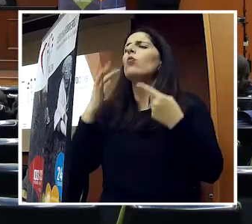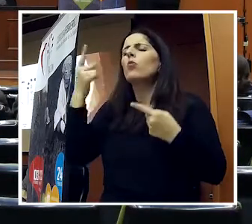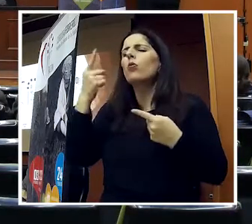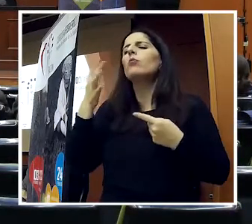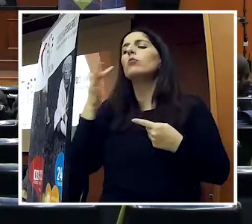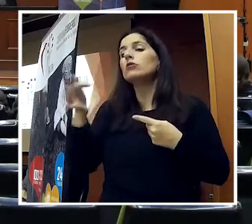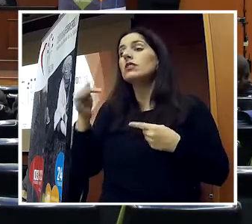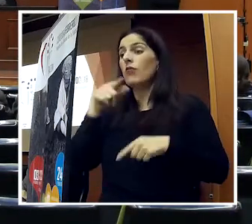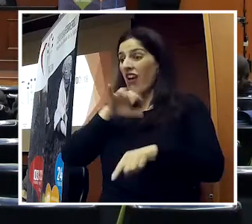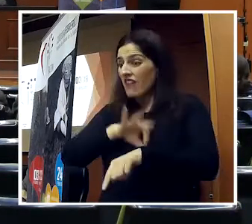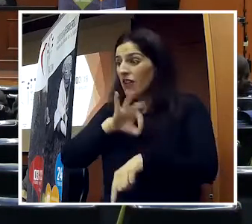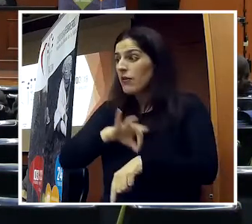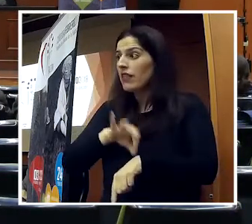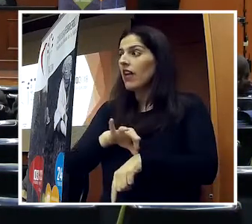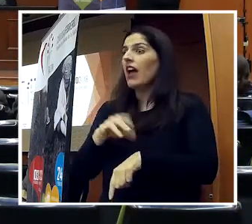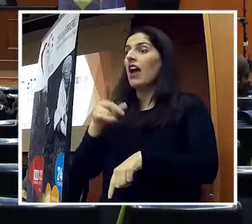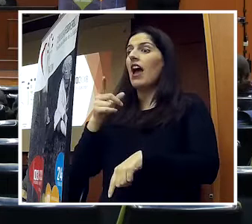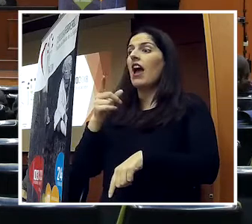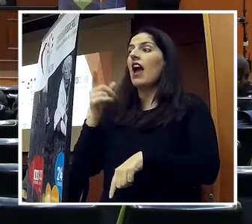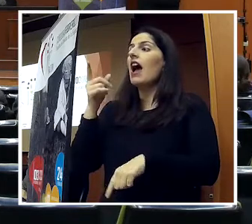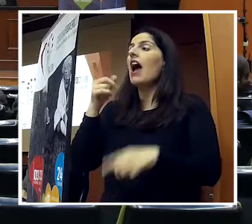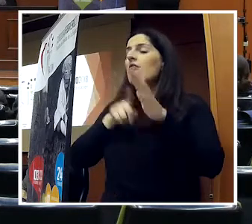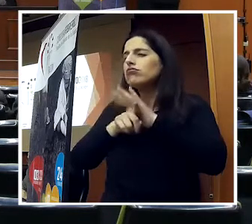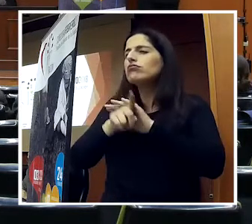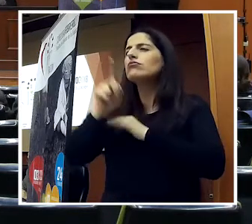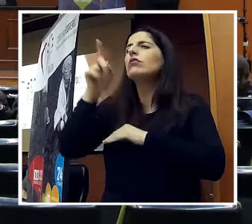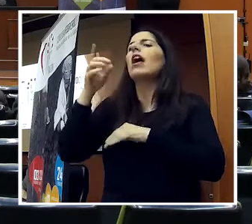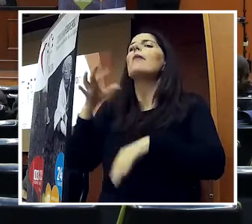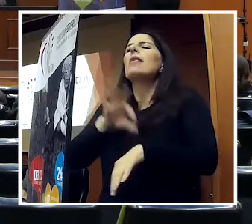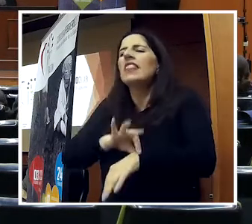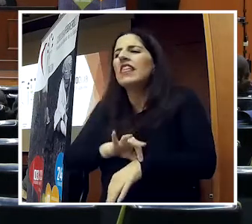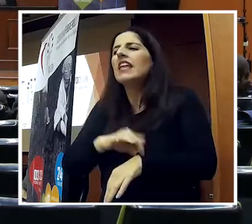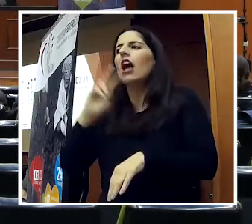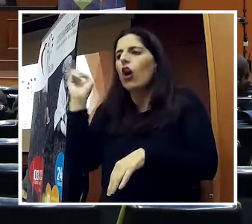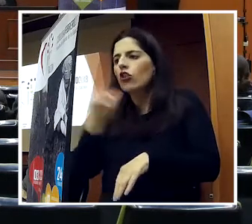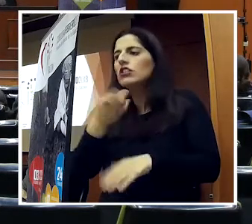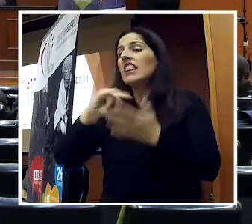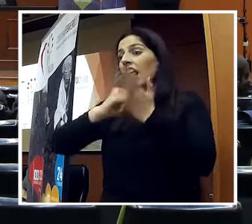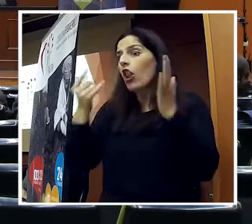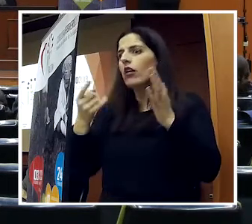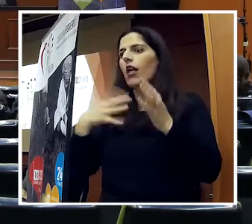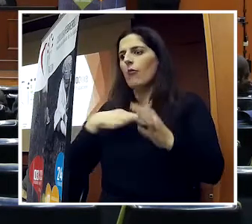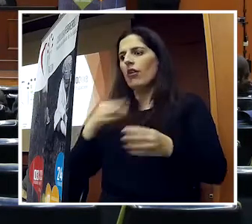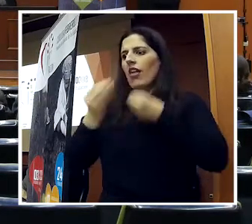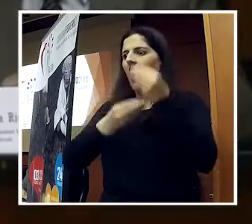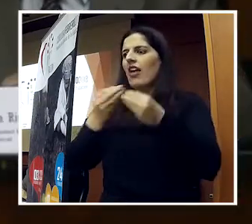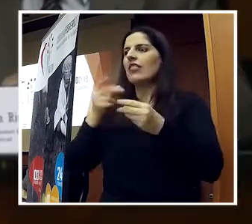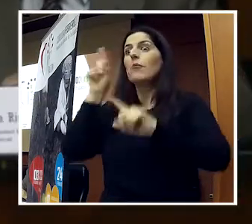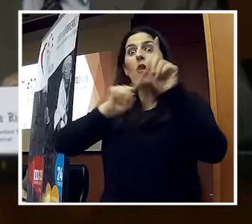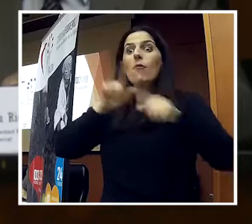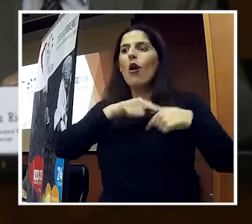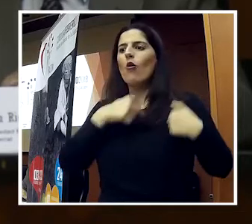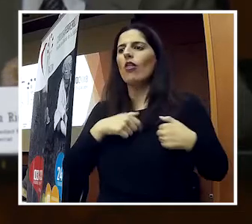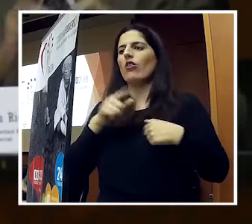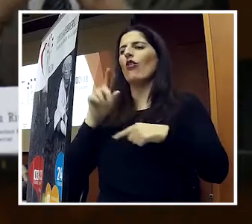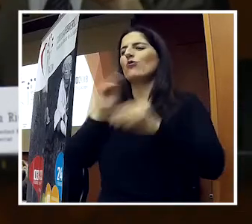que el gran desarrollo de la medicina, del progreso y de la tecnología hacen que cada vez sea